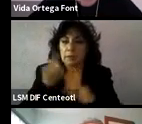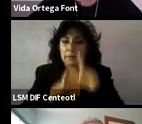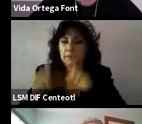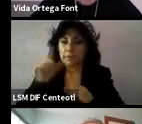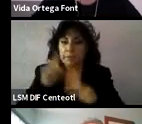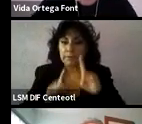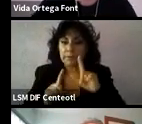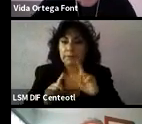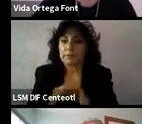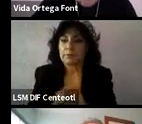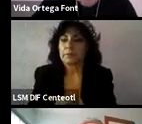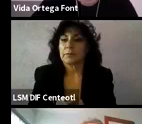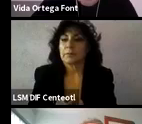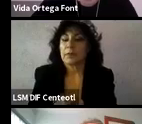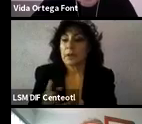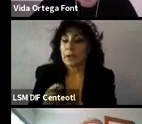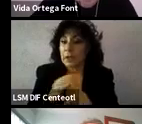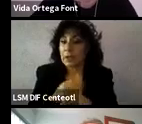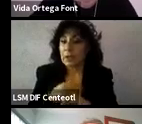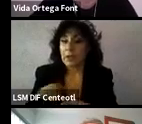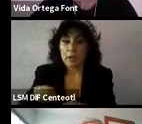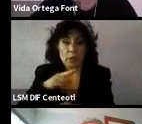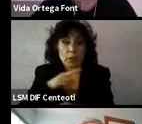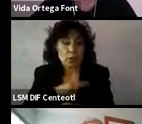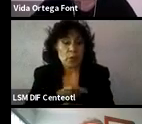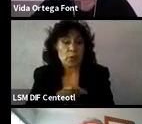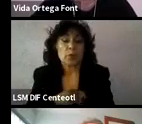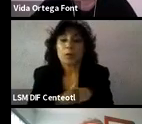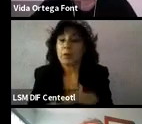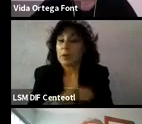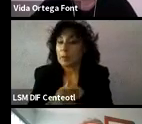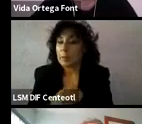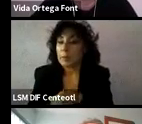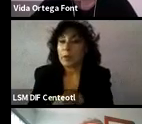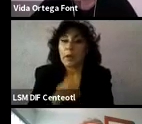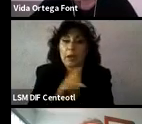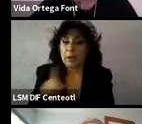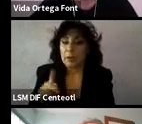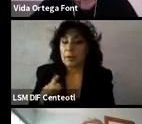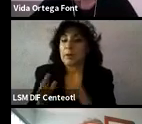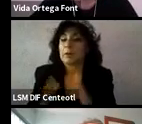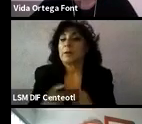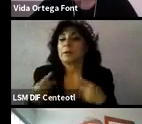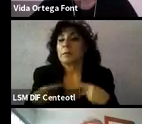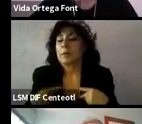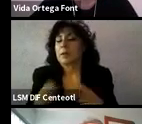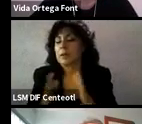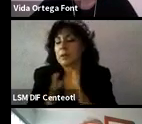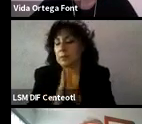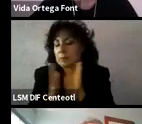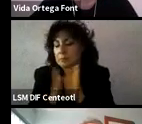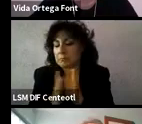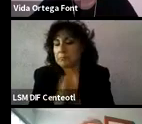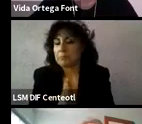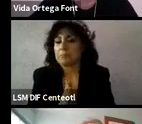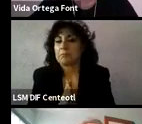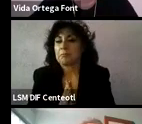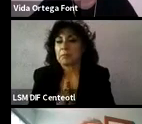mexicanas, también quienes estuvieron con nosotras esta mañana, y a todas las personas que nos acompañaron en Zoom y en Facebook.